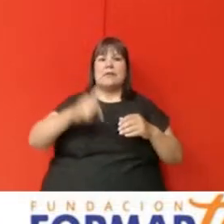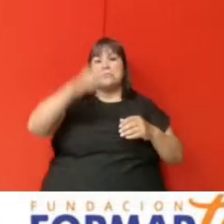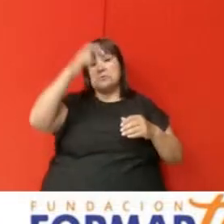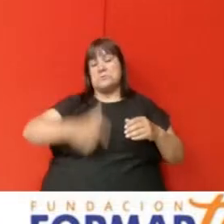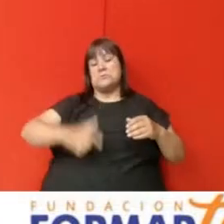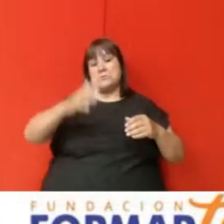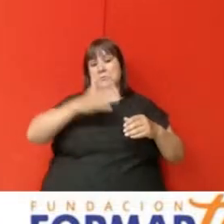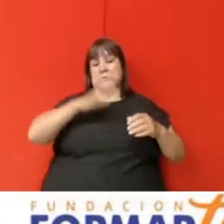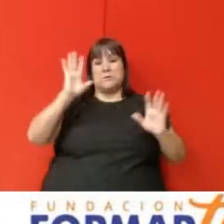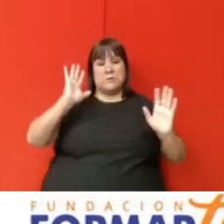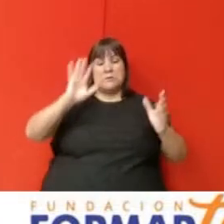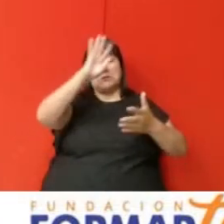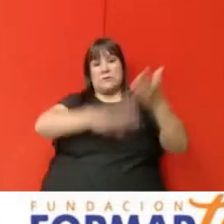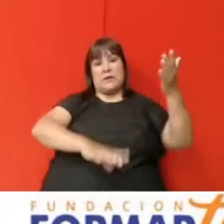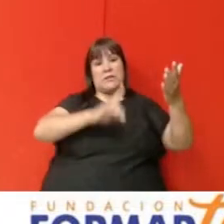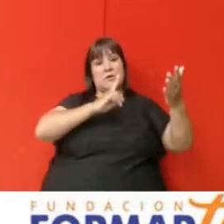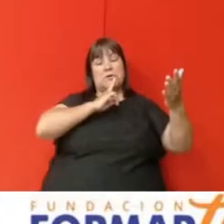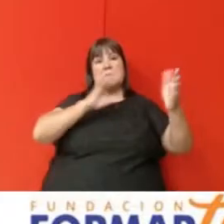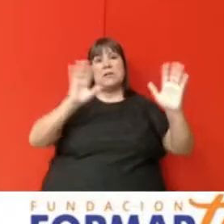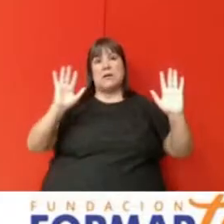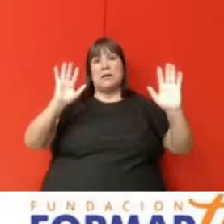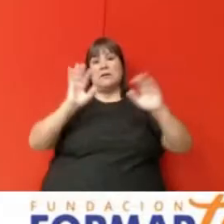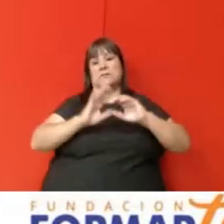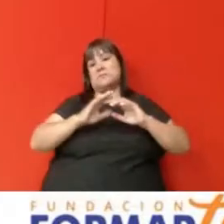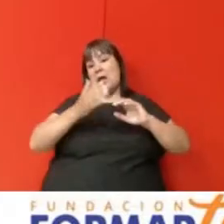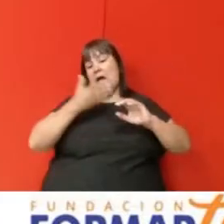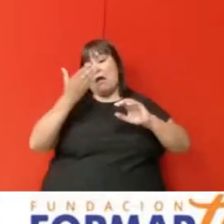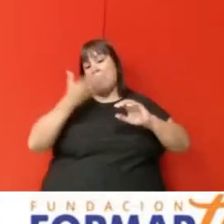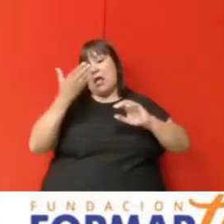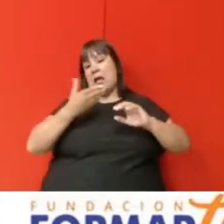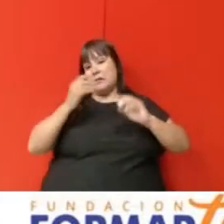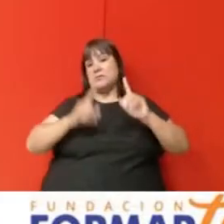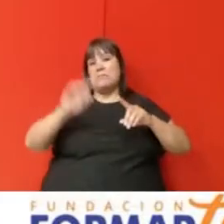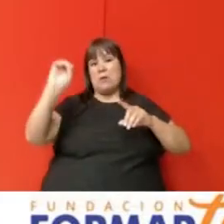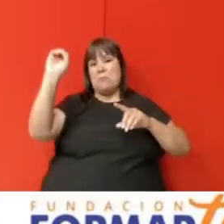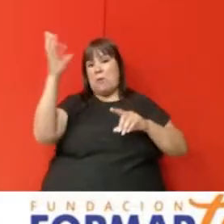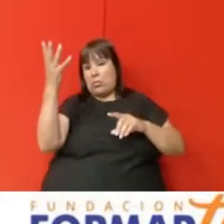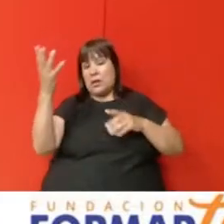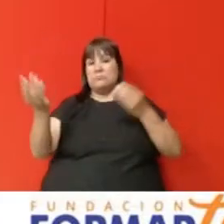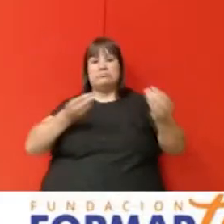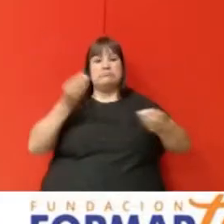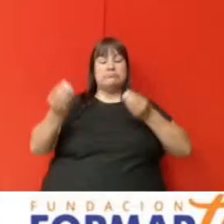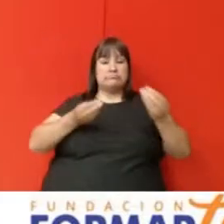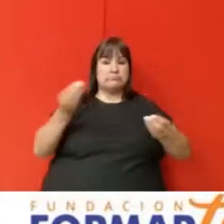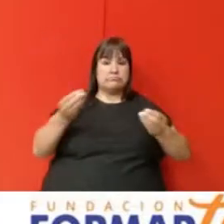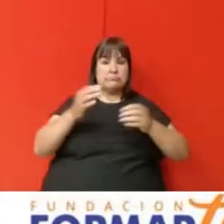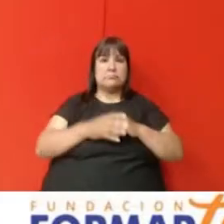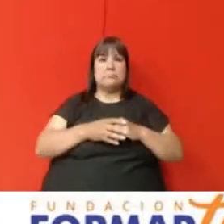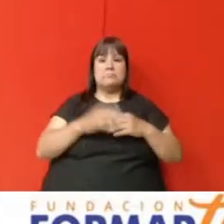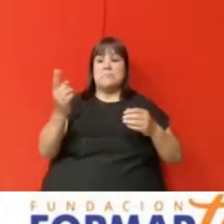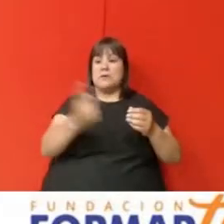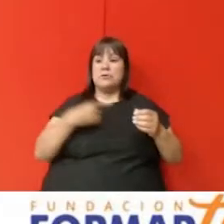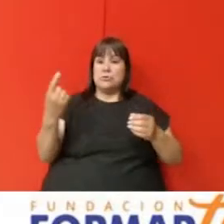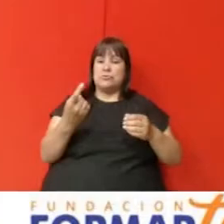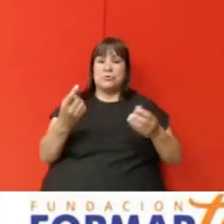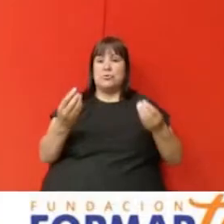sobre las teorías o un poco esos modelos que a nosotros como enfermeros o